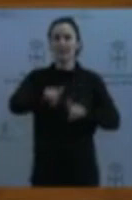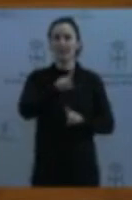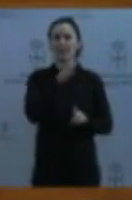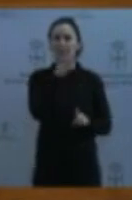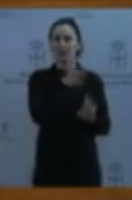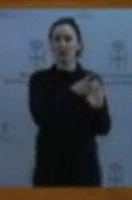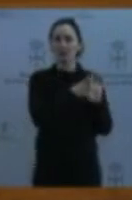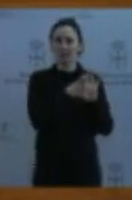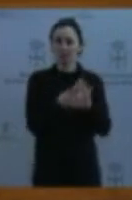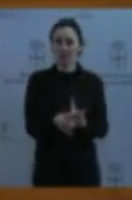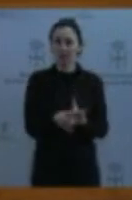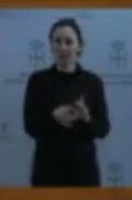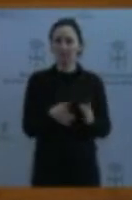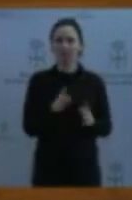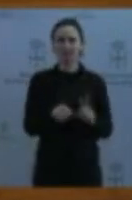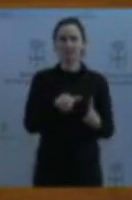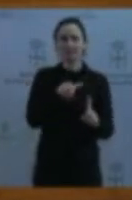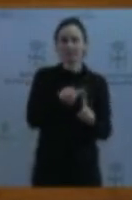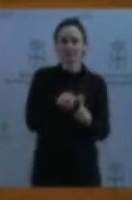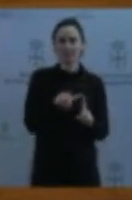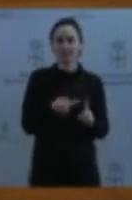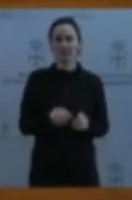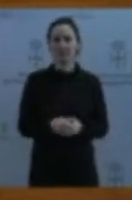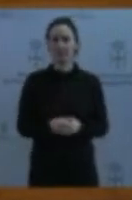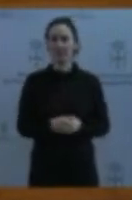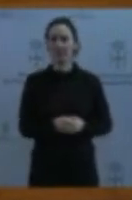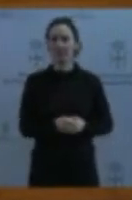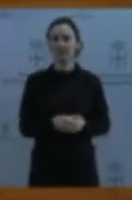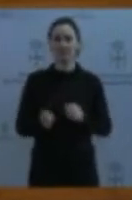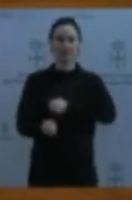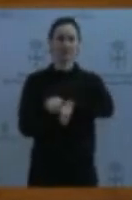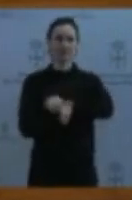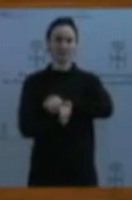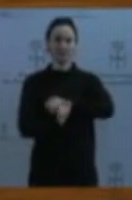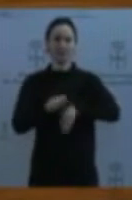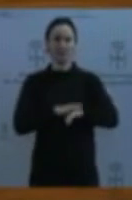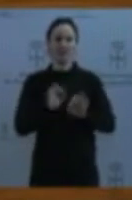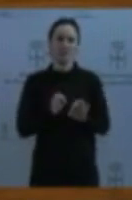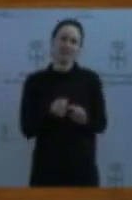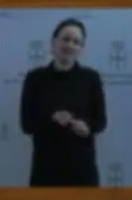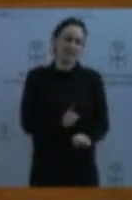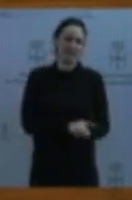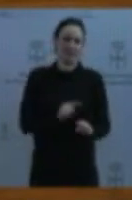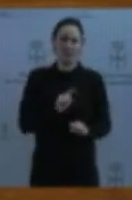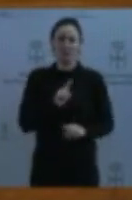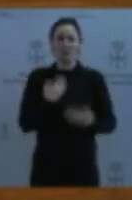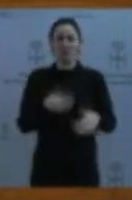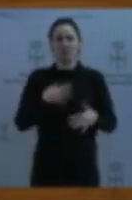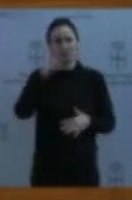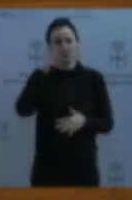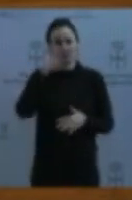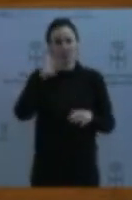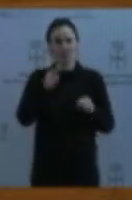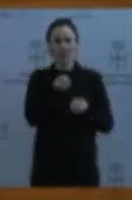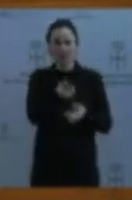a incurrir en errores tácticos y estratégicos sumamente abultados, porque la preocupación obsesiva por acumular datos de todo lo que se compraba,